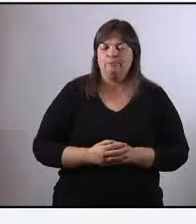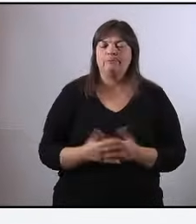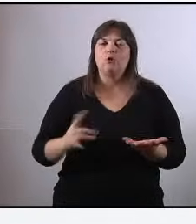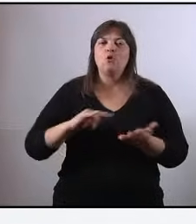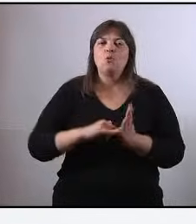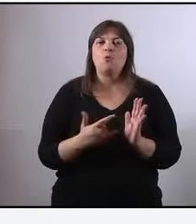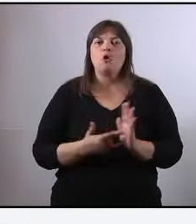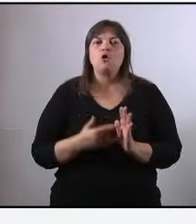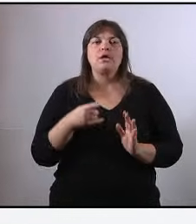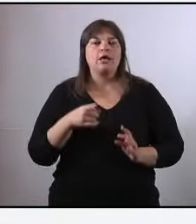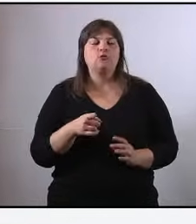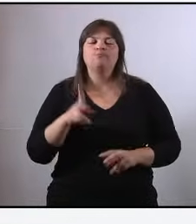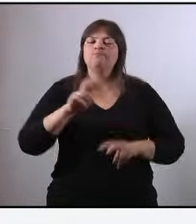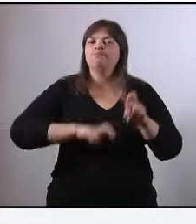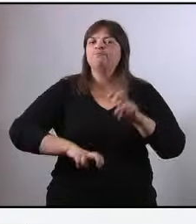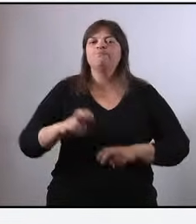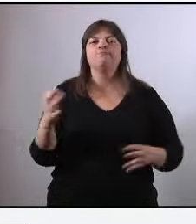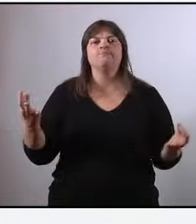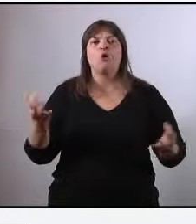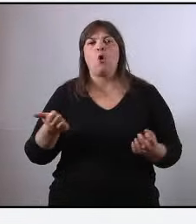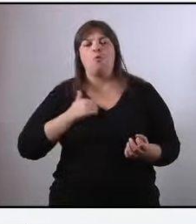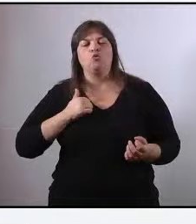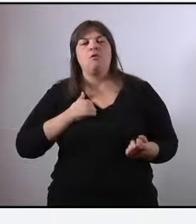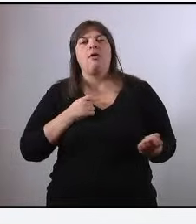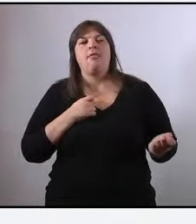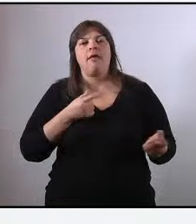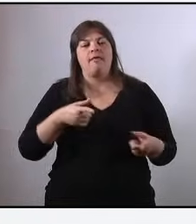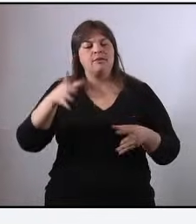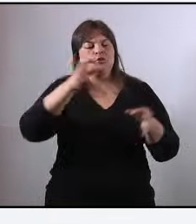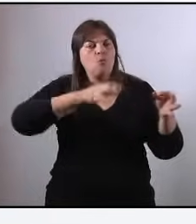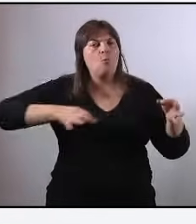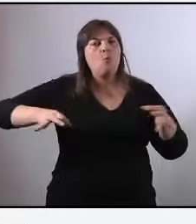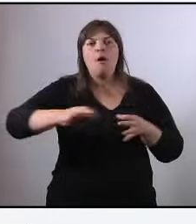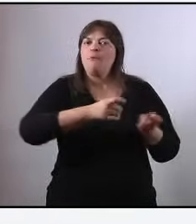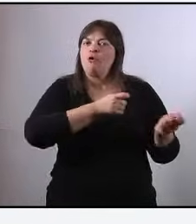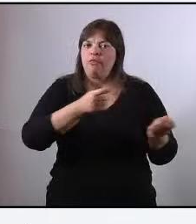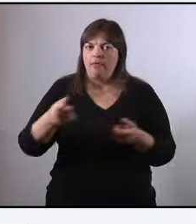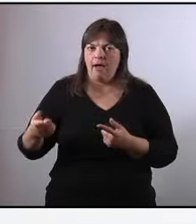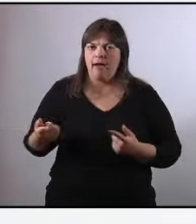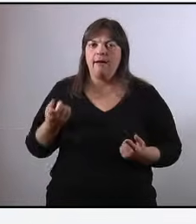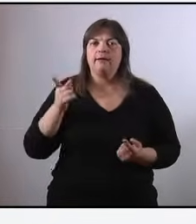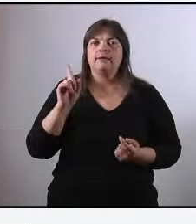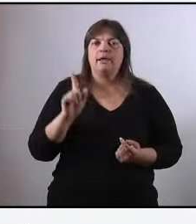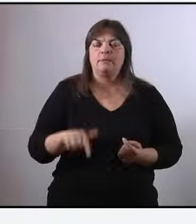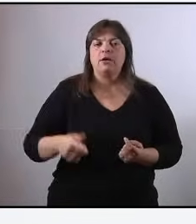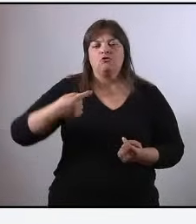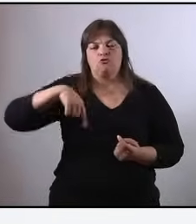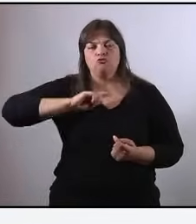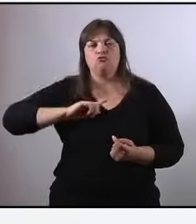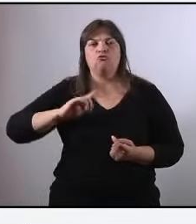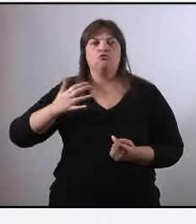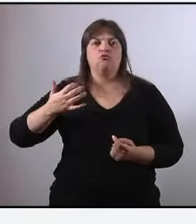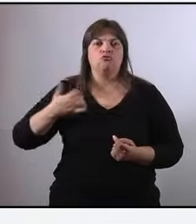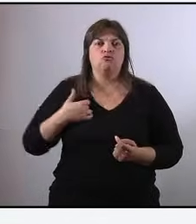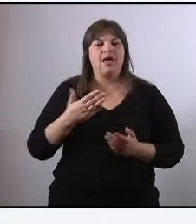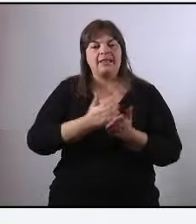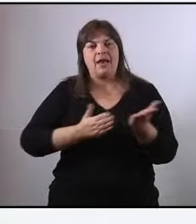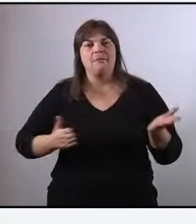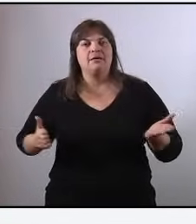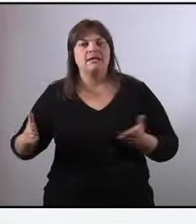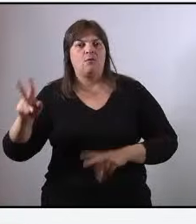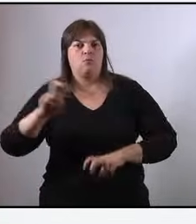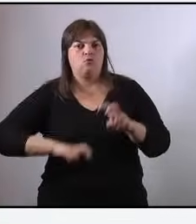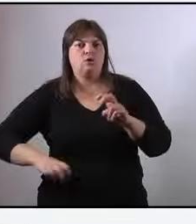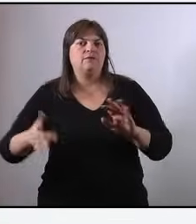proyecto busca generar oportunidades en nuestros pueblos, busca también lo que ya buscamos de manera transversal, que es